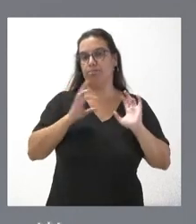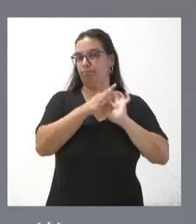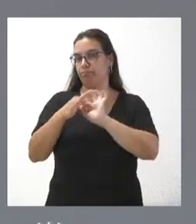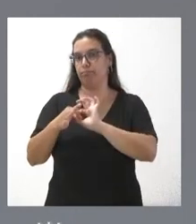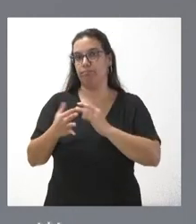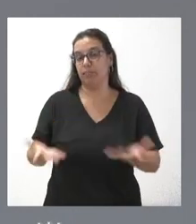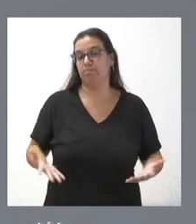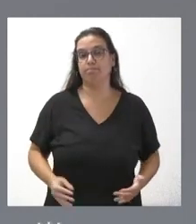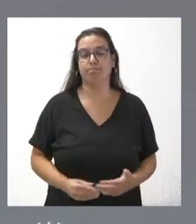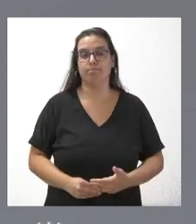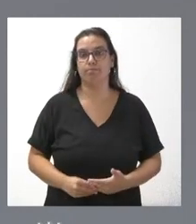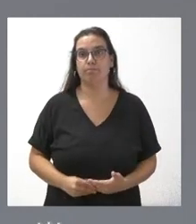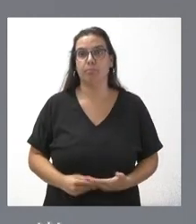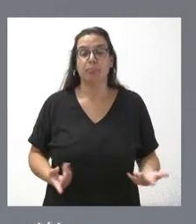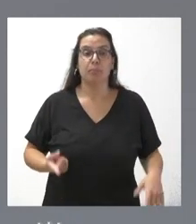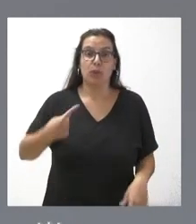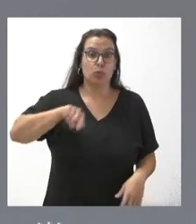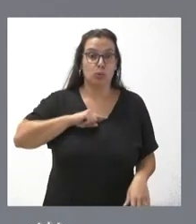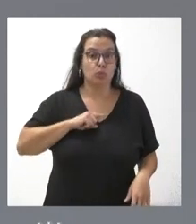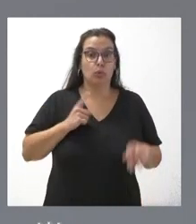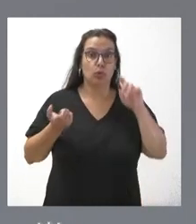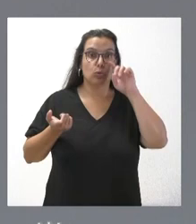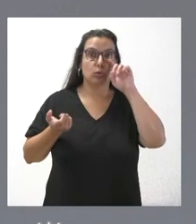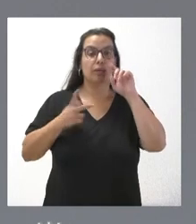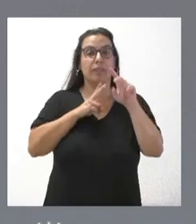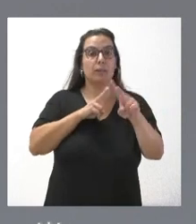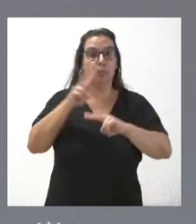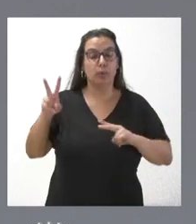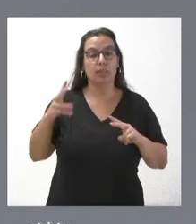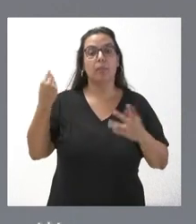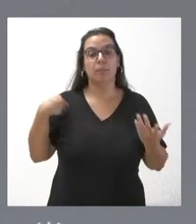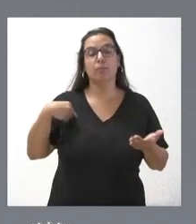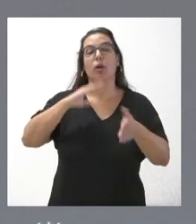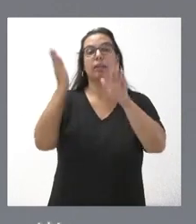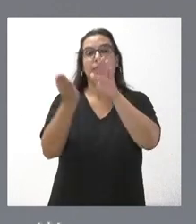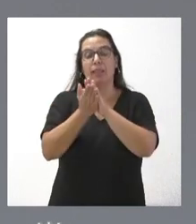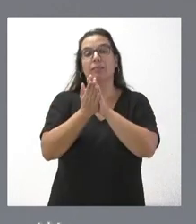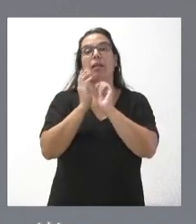Bien, nosotros lo que hemos encuadrado es el expediente de declaración de BIT,